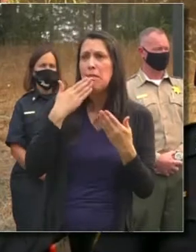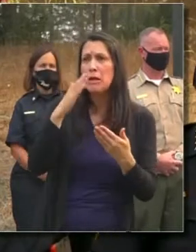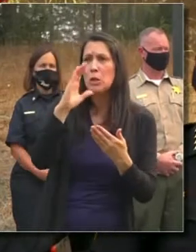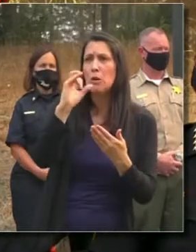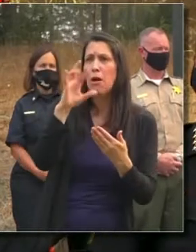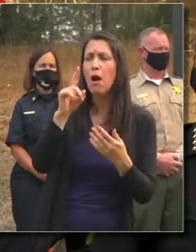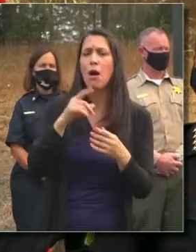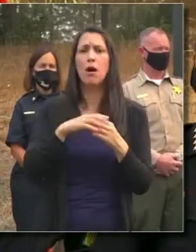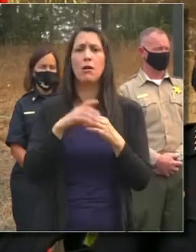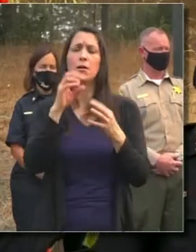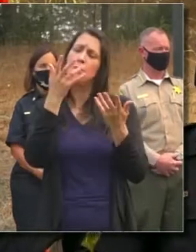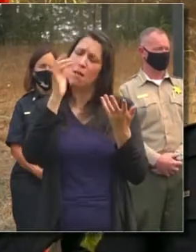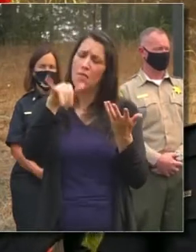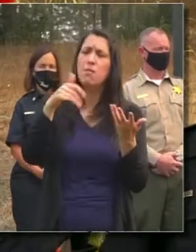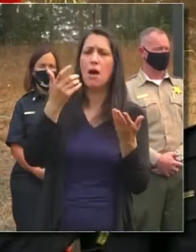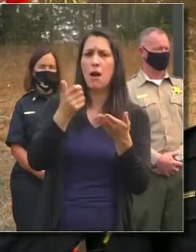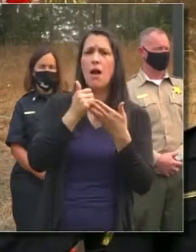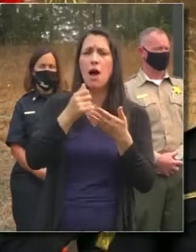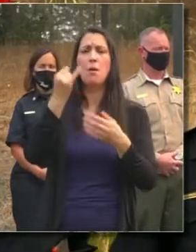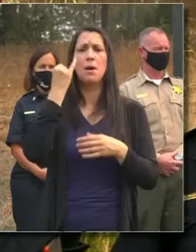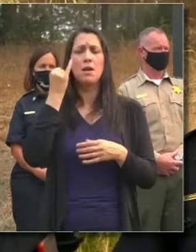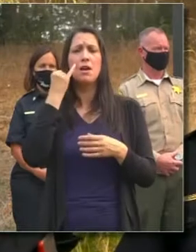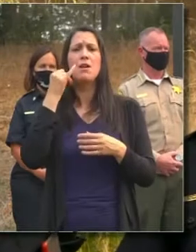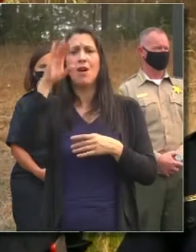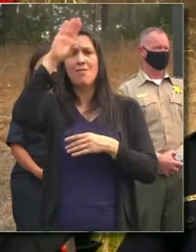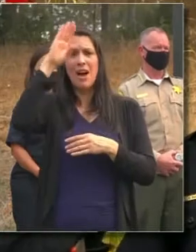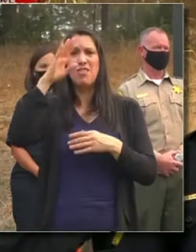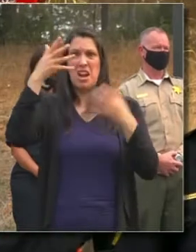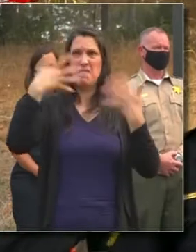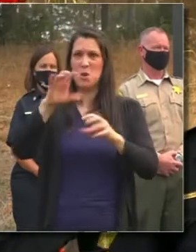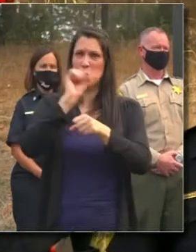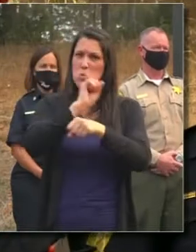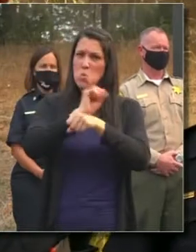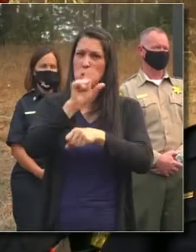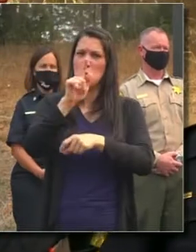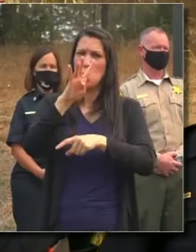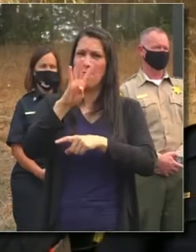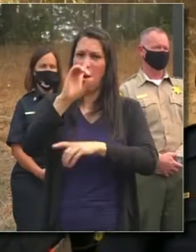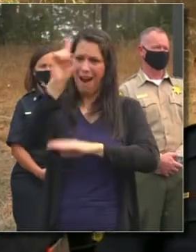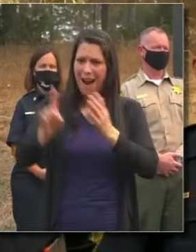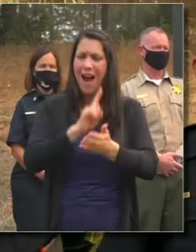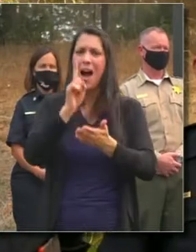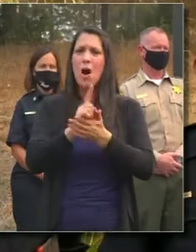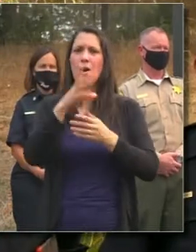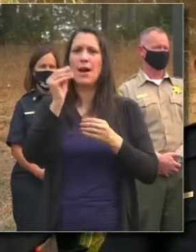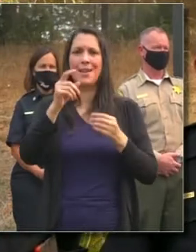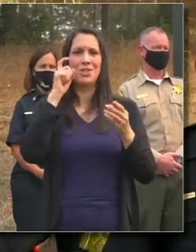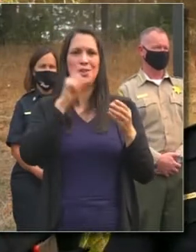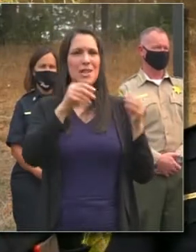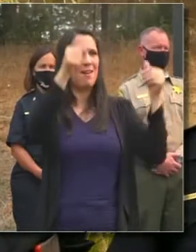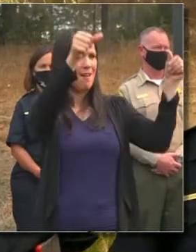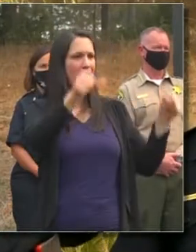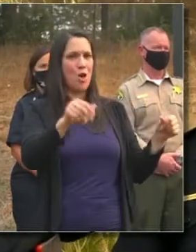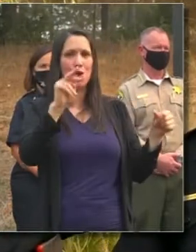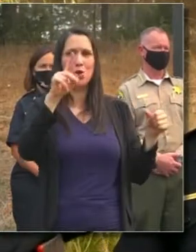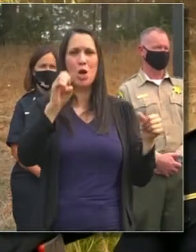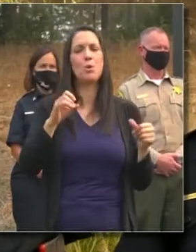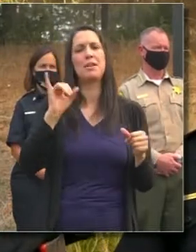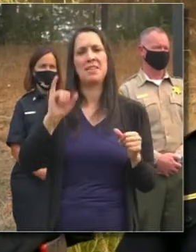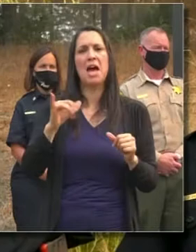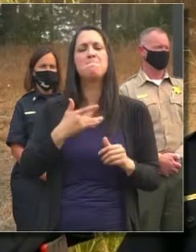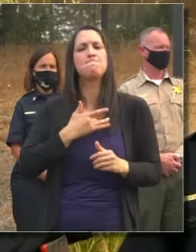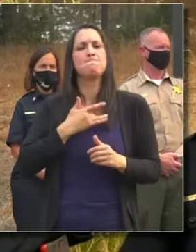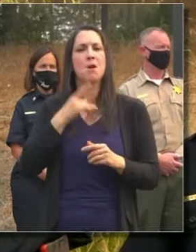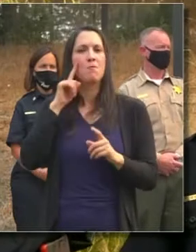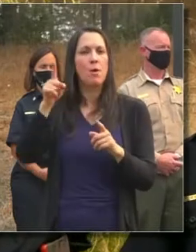tarjeta de agradecimiento o un afiche o algo así significa mucho para un bombero que ha estado trabajando por 24 horas y que recibe una nota